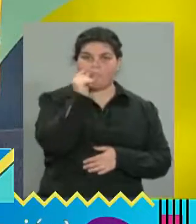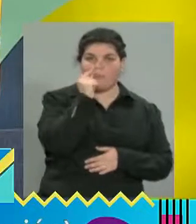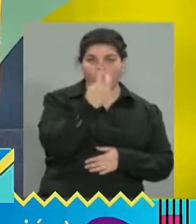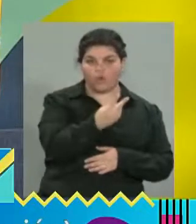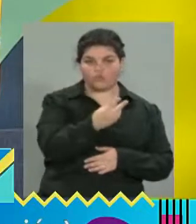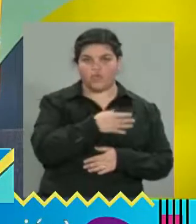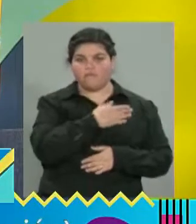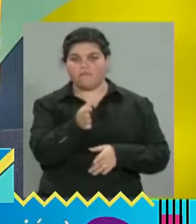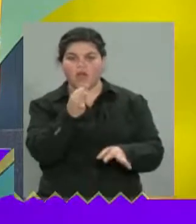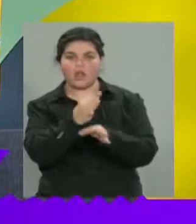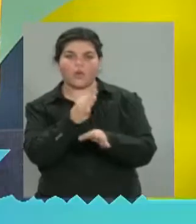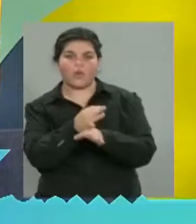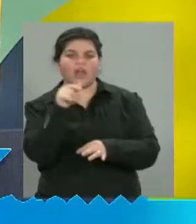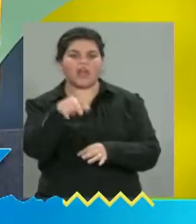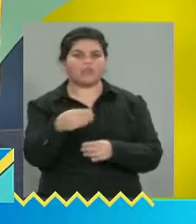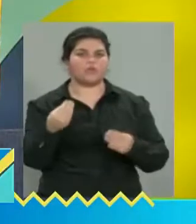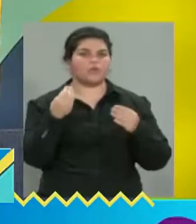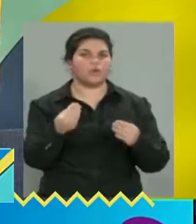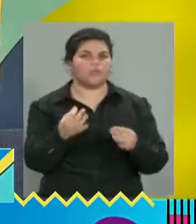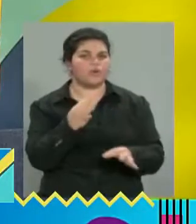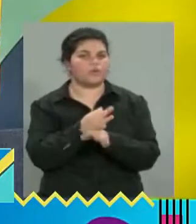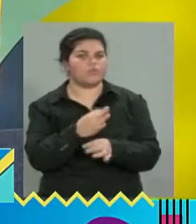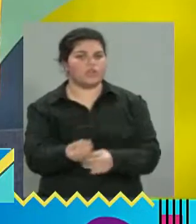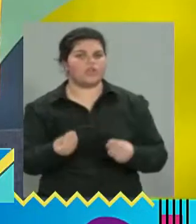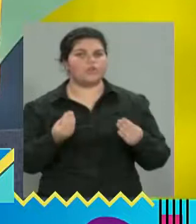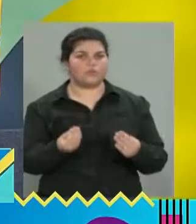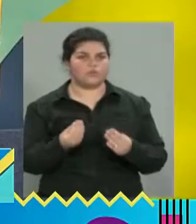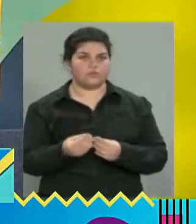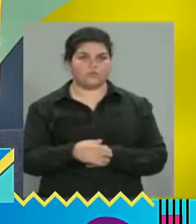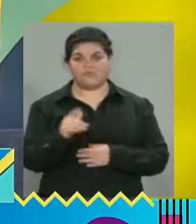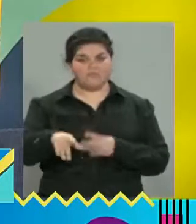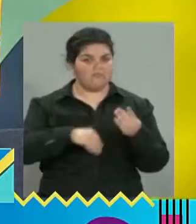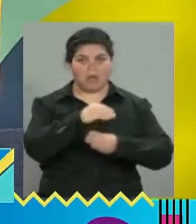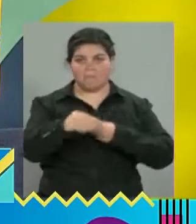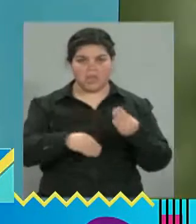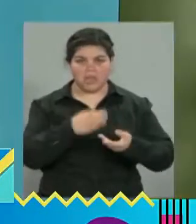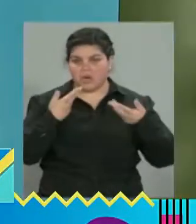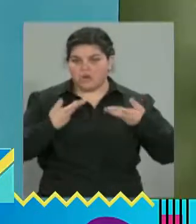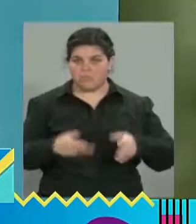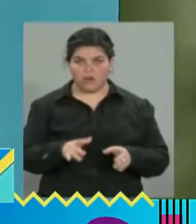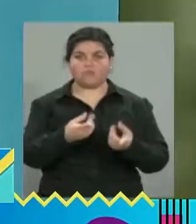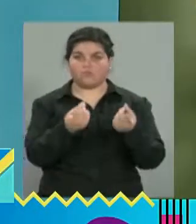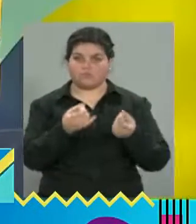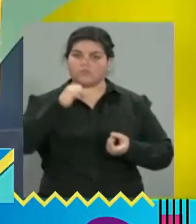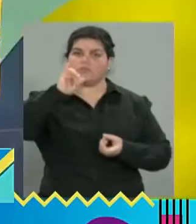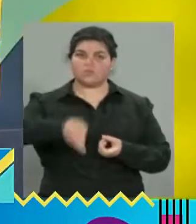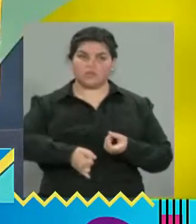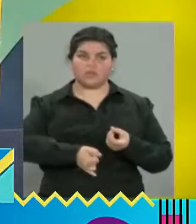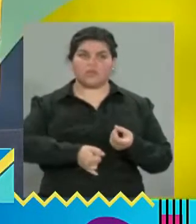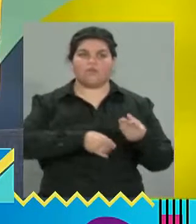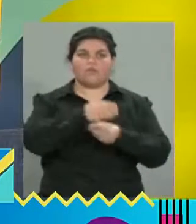tema es cómo lo aborda la escuela. O sea, la escuela lo aborda como una familia más, tienen que dar charlas sobre familias